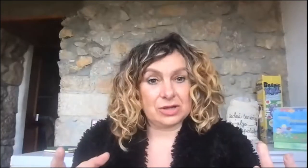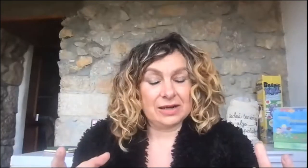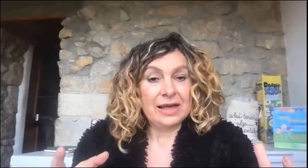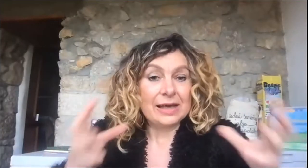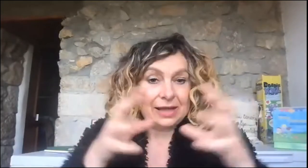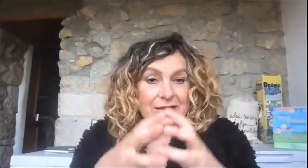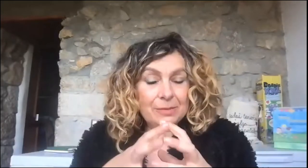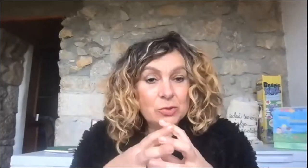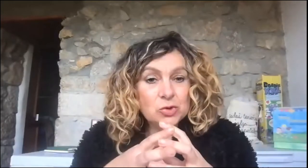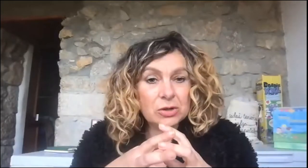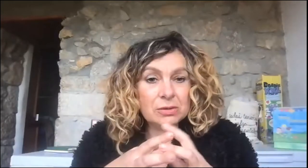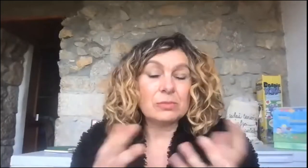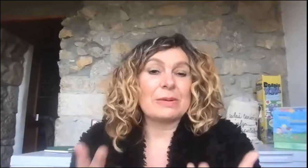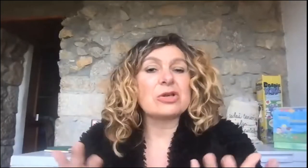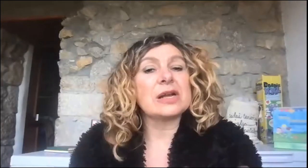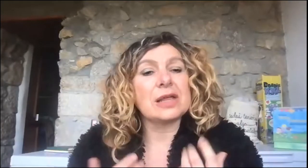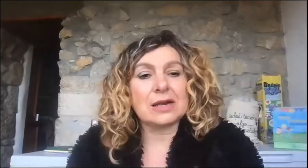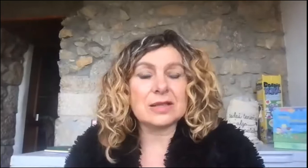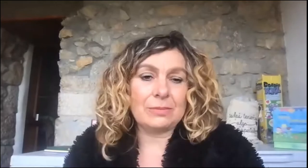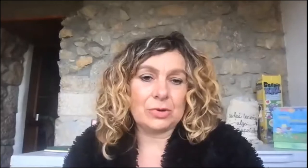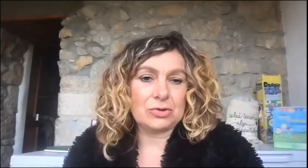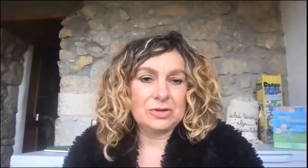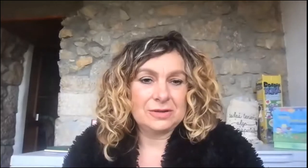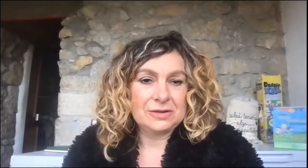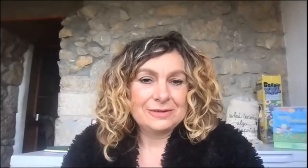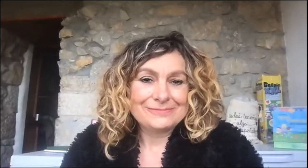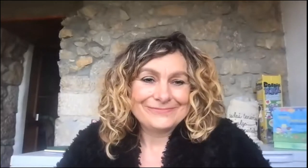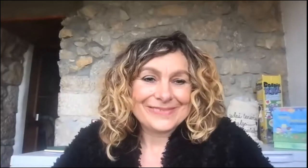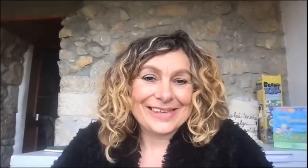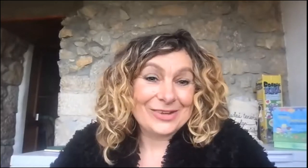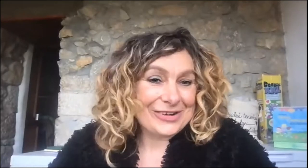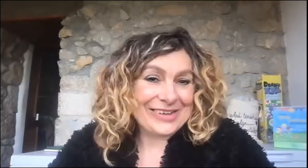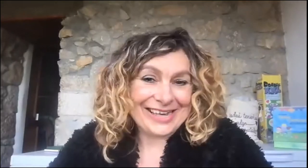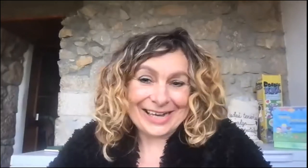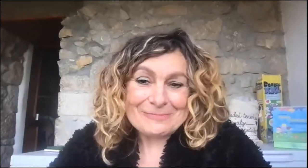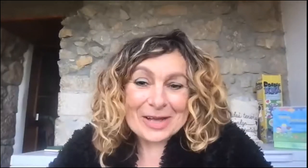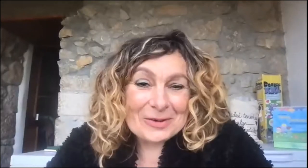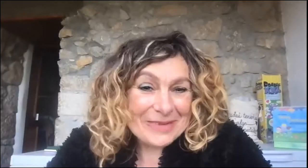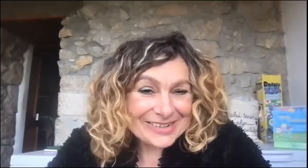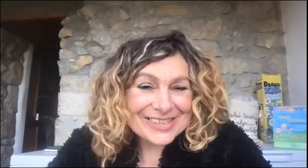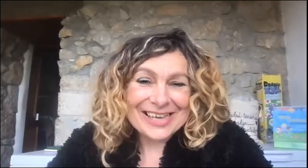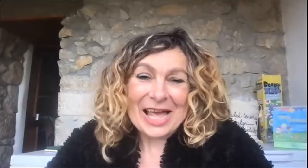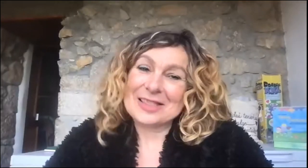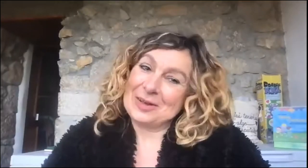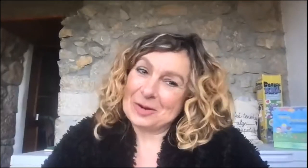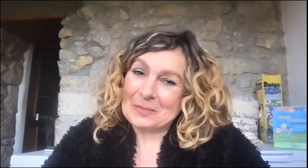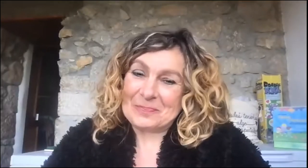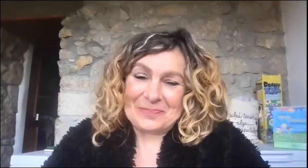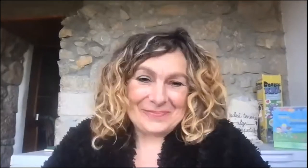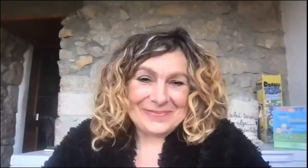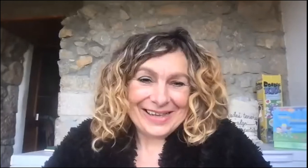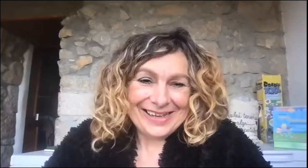de otra. Y en ese punto, pues vamos a enriquecerles a ambos. Y yo creo que ya, más o menos, si